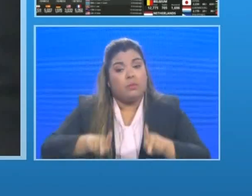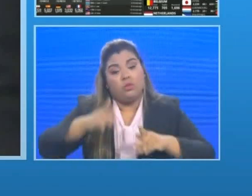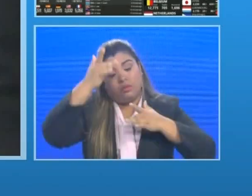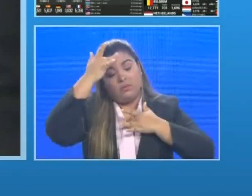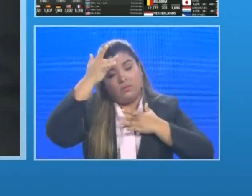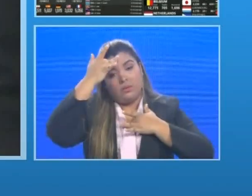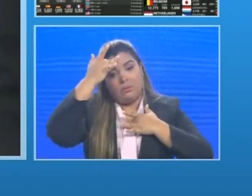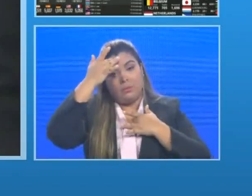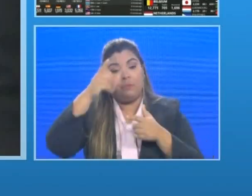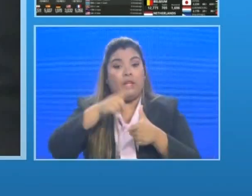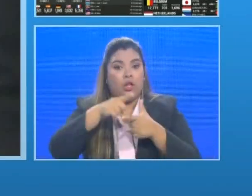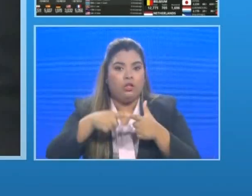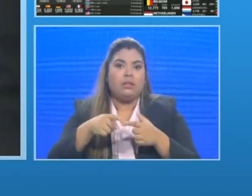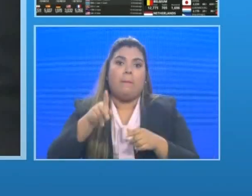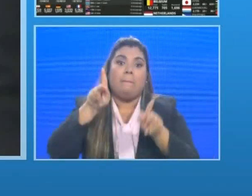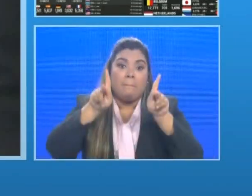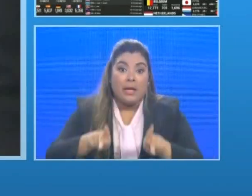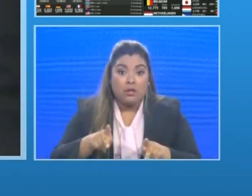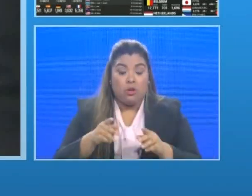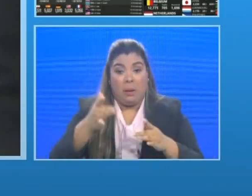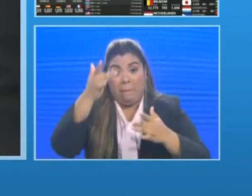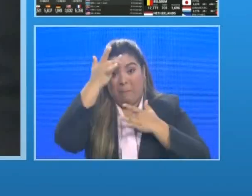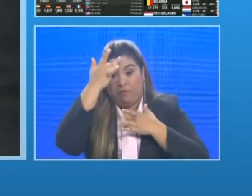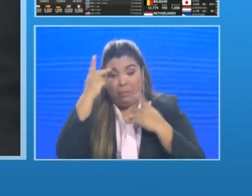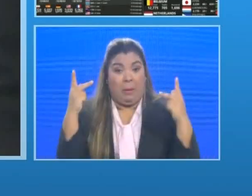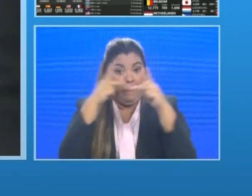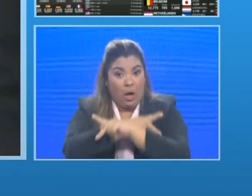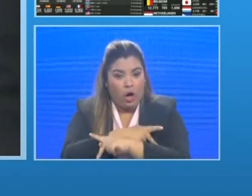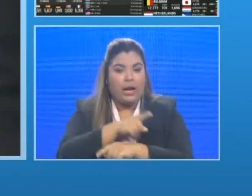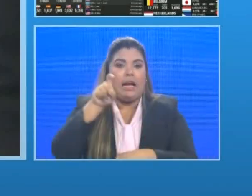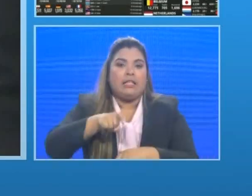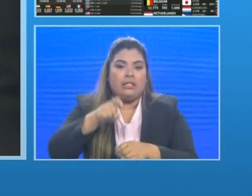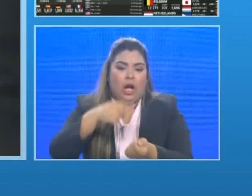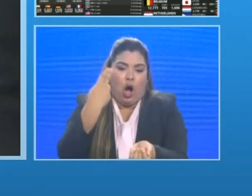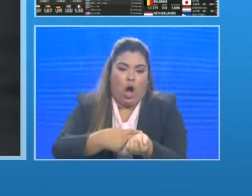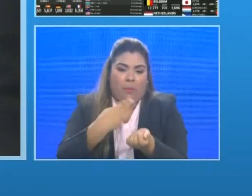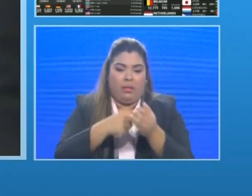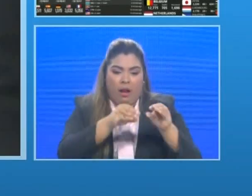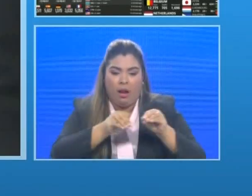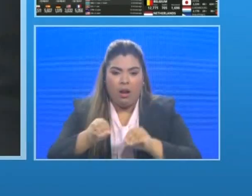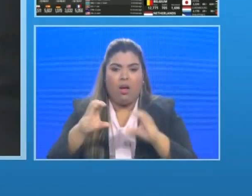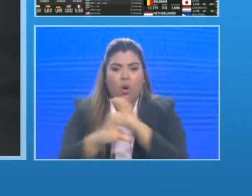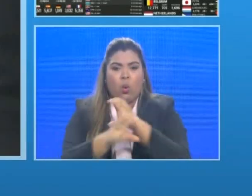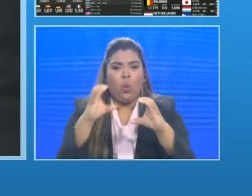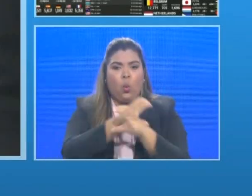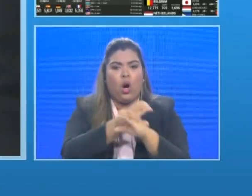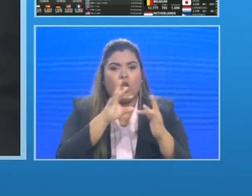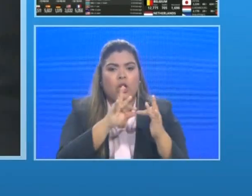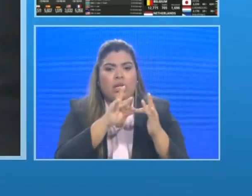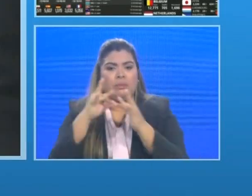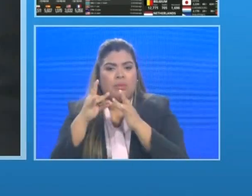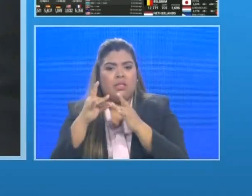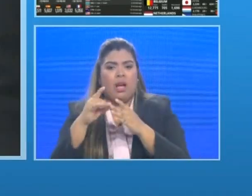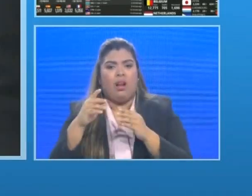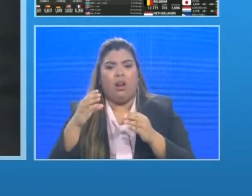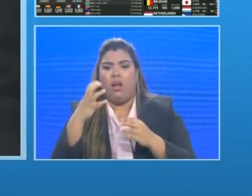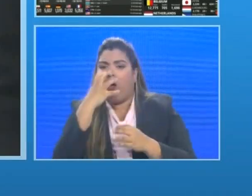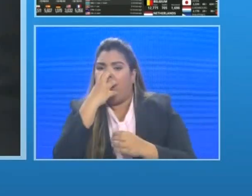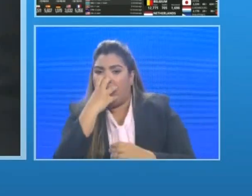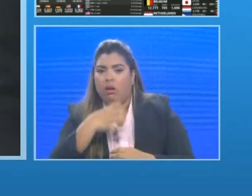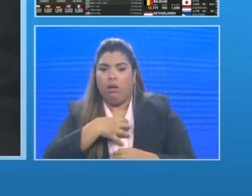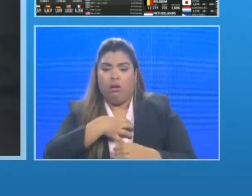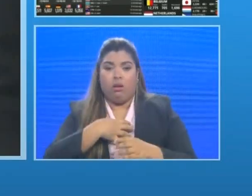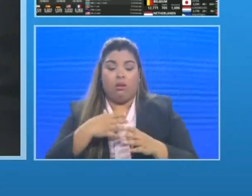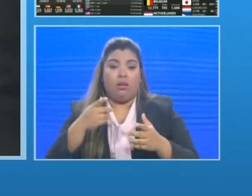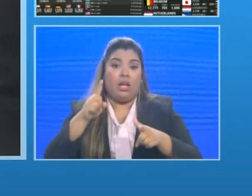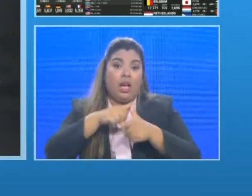requerir cuidados intensivos. Y lamentablemente, aumentarán también los fallecidos. Y